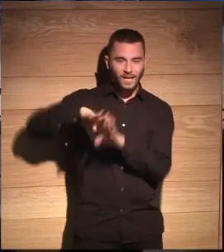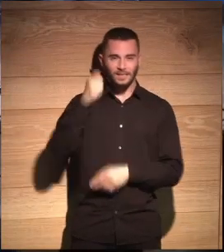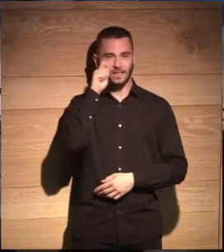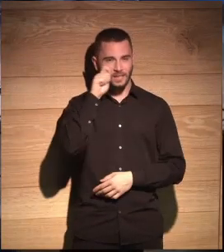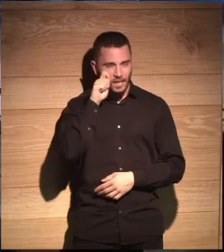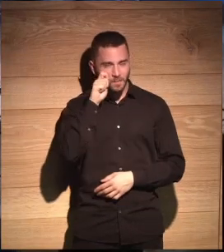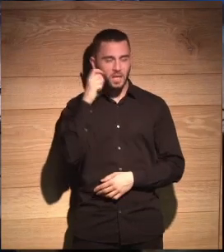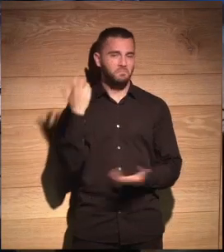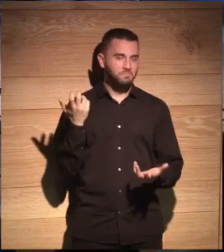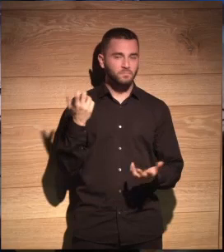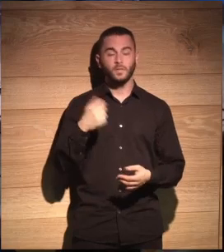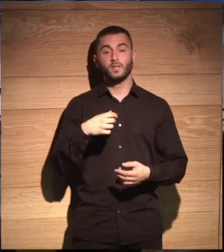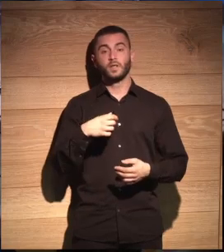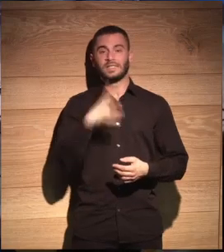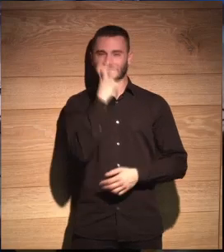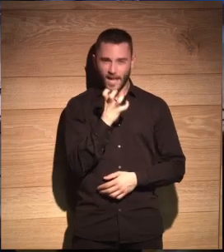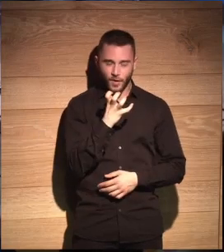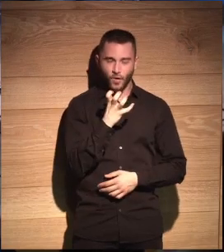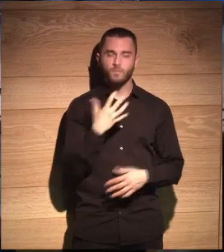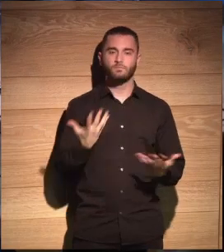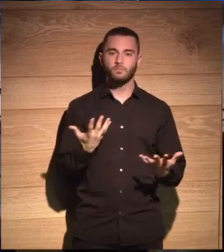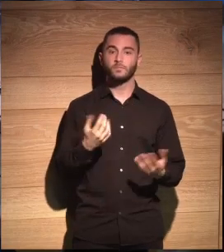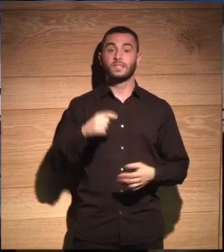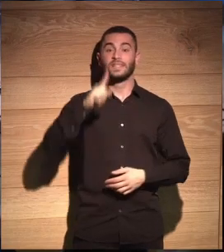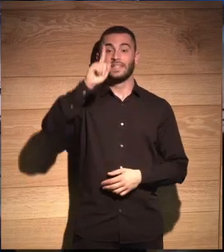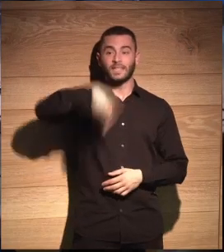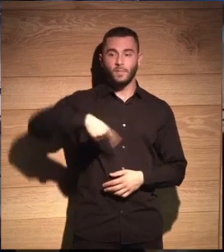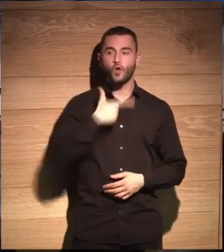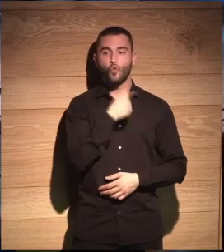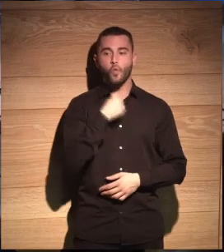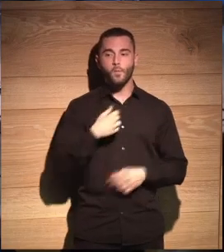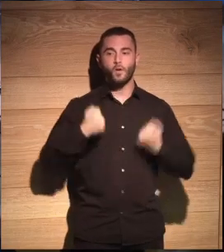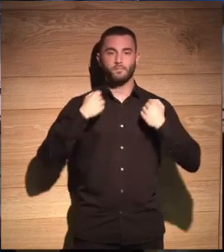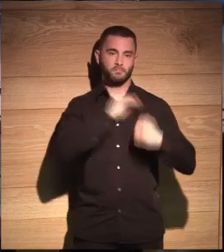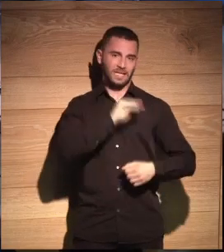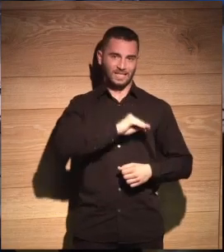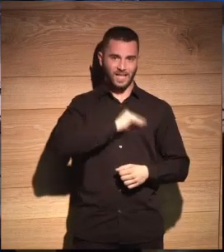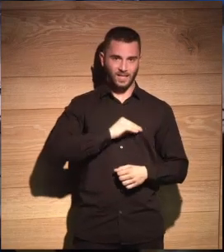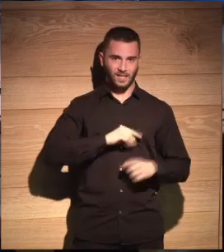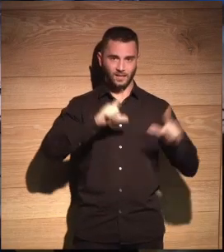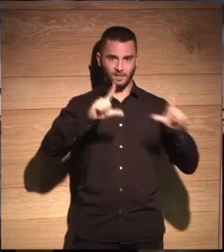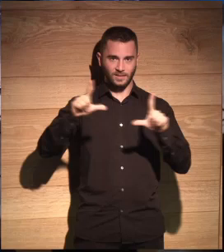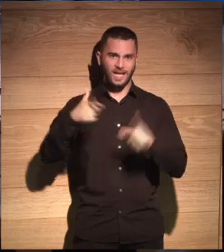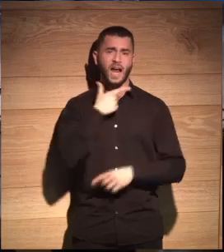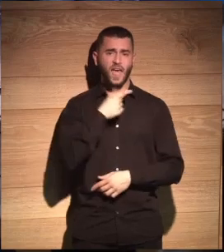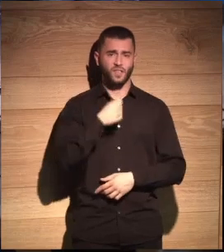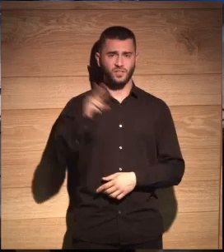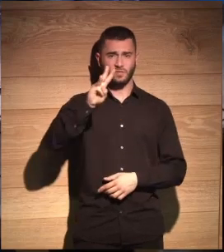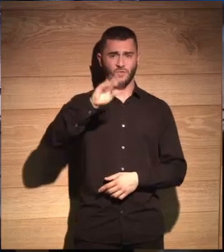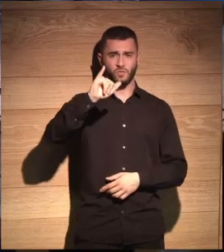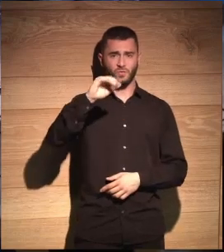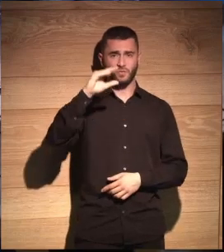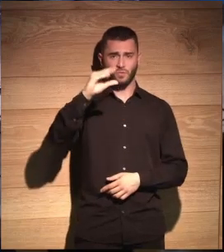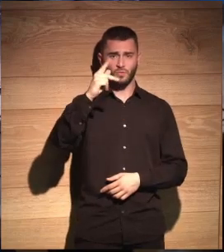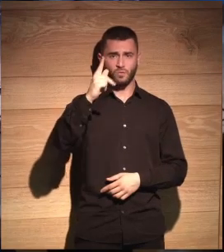detectivesco y como ser como serio, también tiene mucho humor, hay escenas muy graciosas, tiene a Weekly, que es la